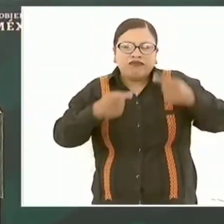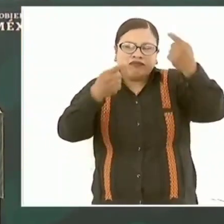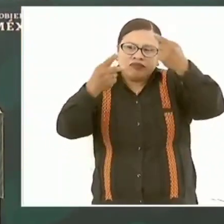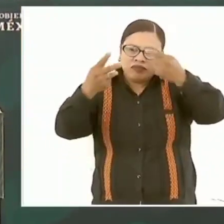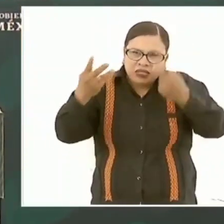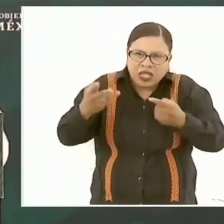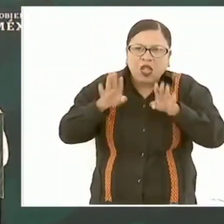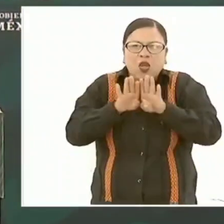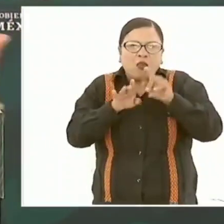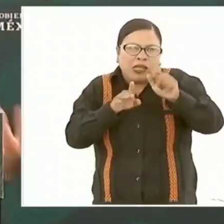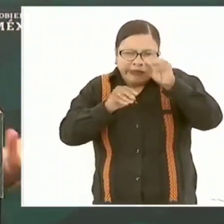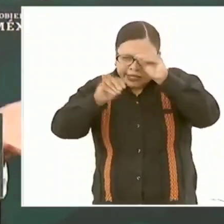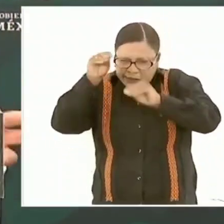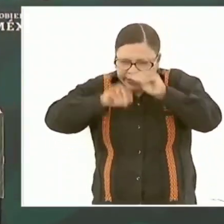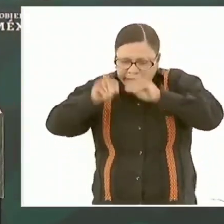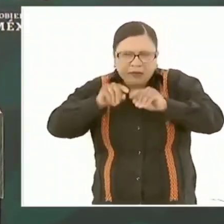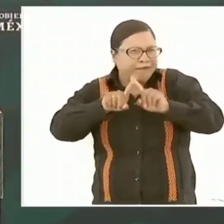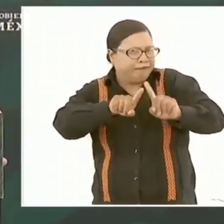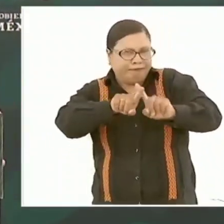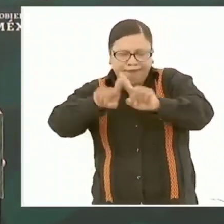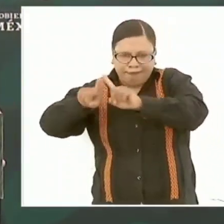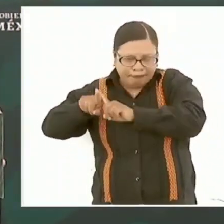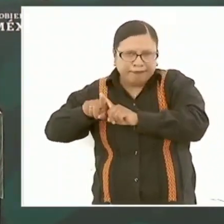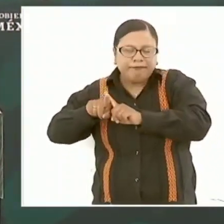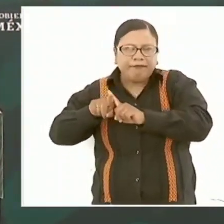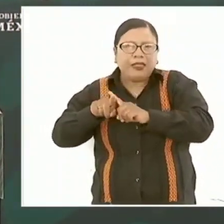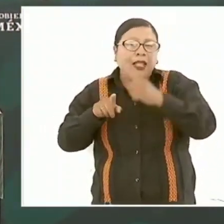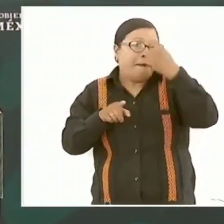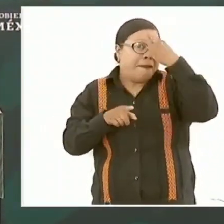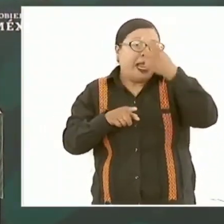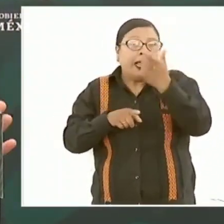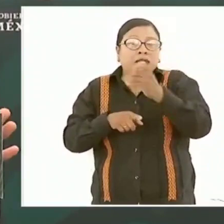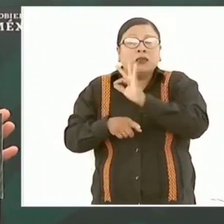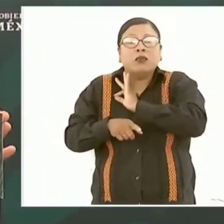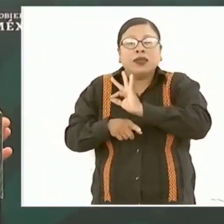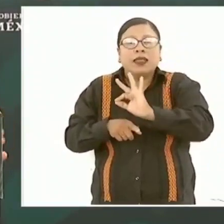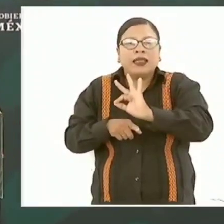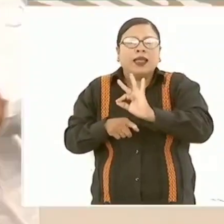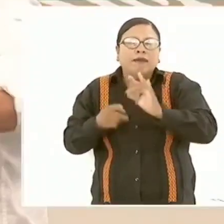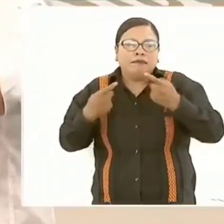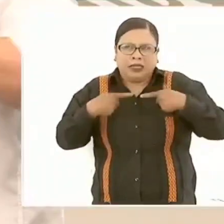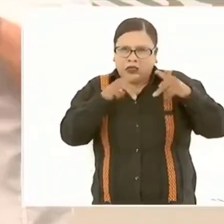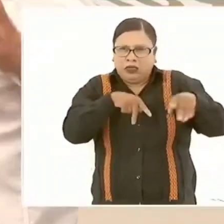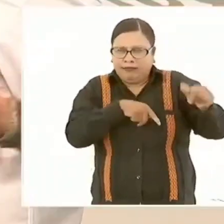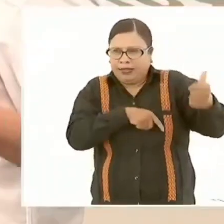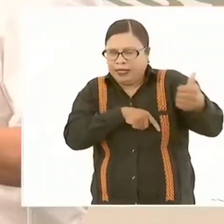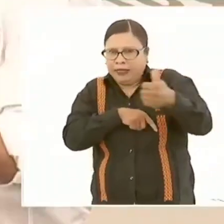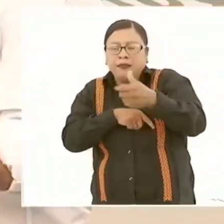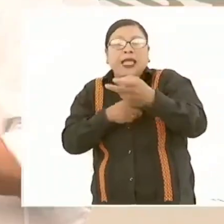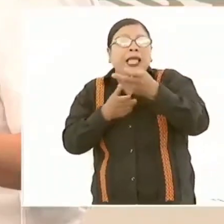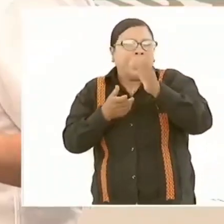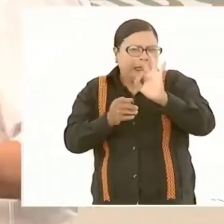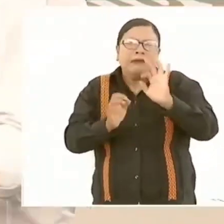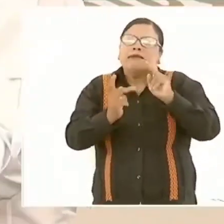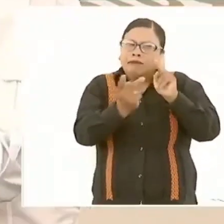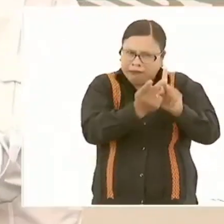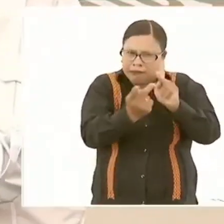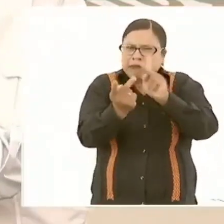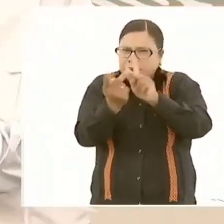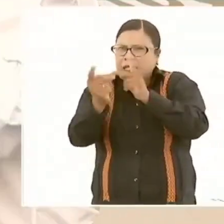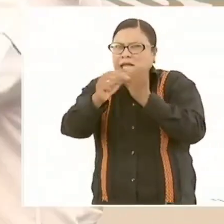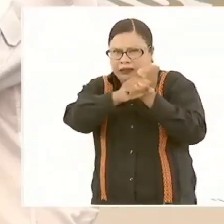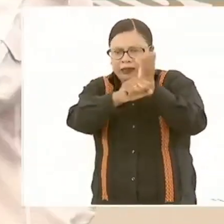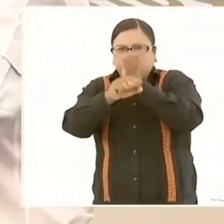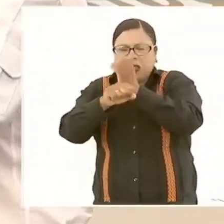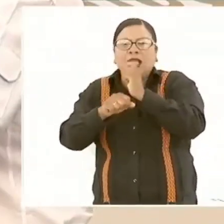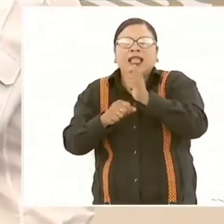diferentes modalidades, incluso diferentes cuestiones contractuales para el personal. En lo que se parecía mucho entre los estados es